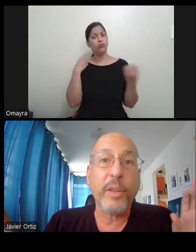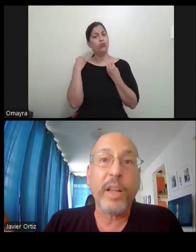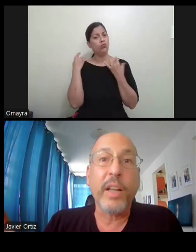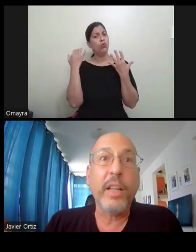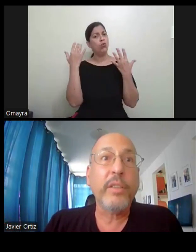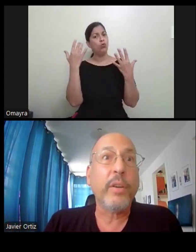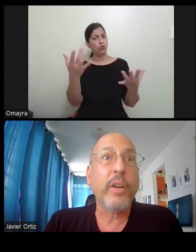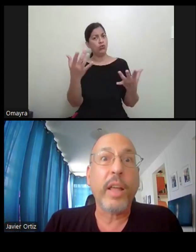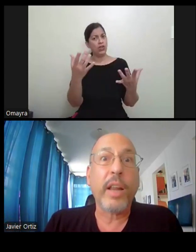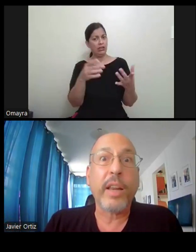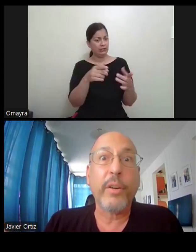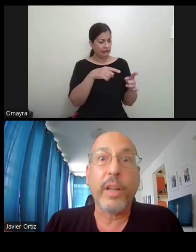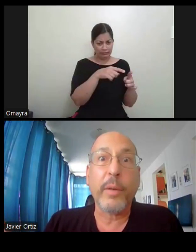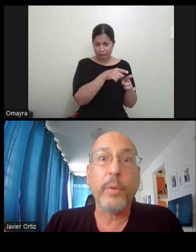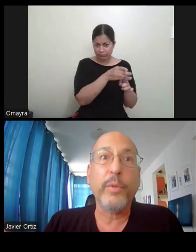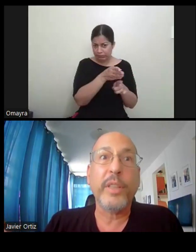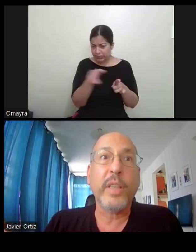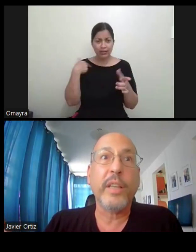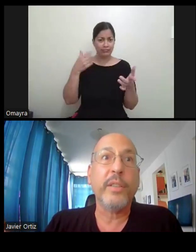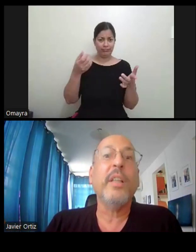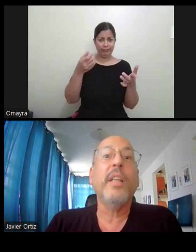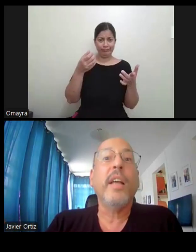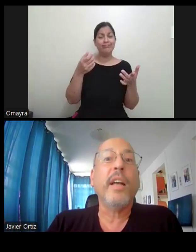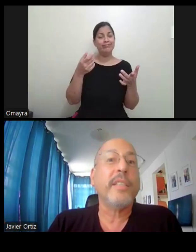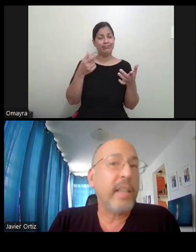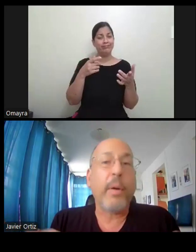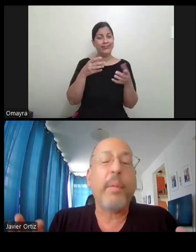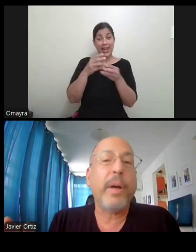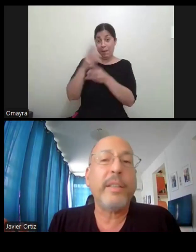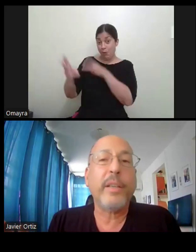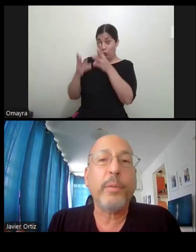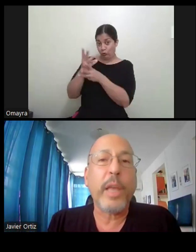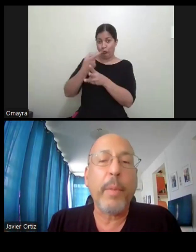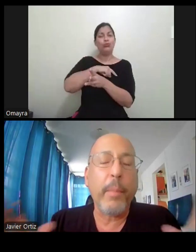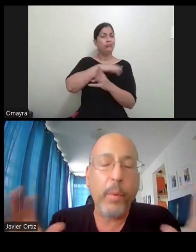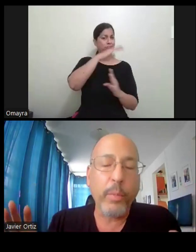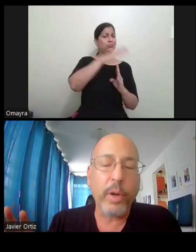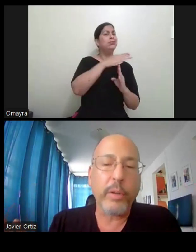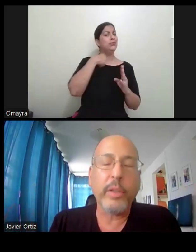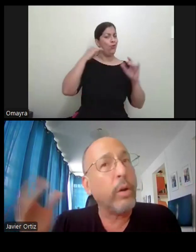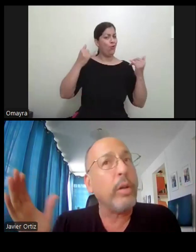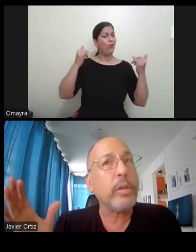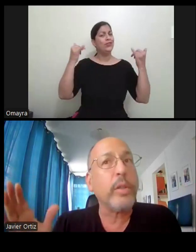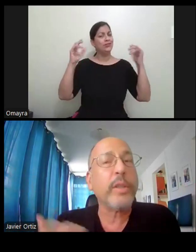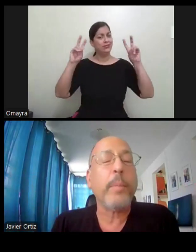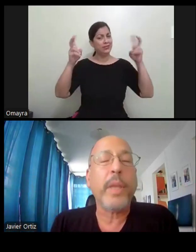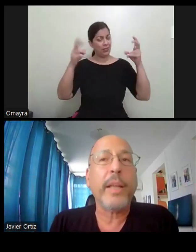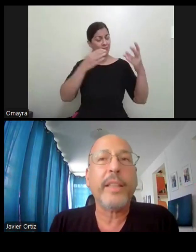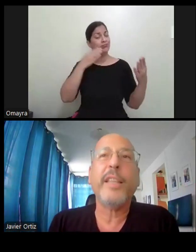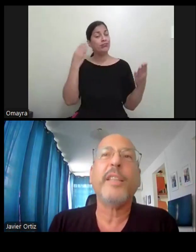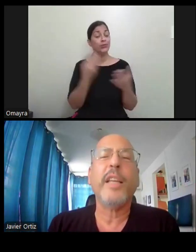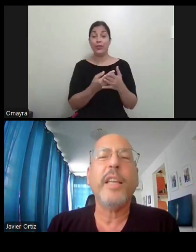emisoras, yo creo que es récord en el mundo entero. Así que va a ser un tema muy bueno. Y con nosotros también está